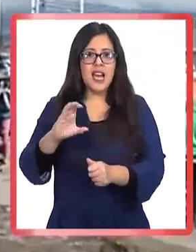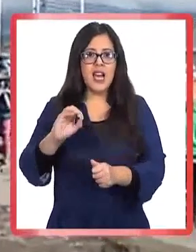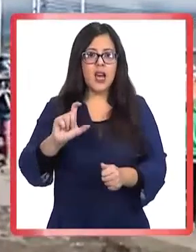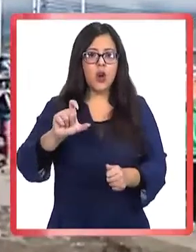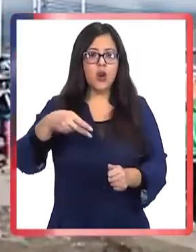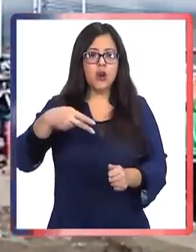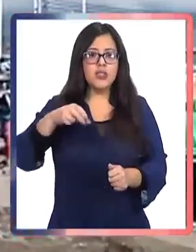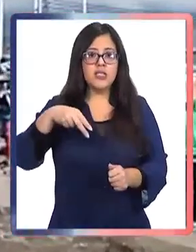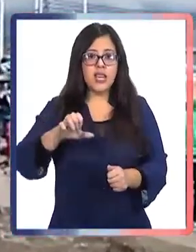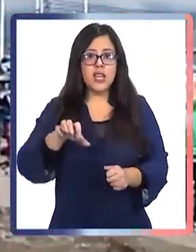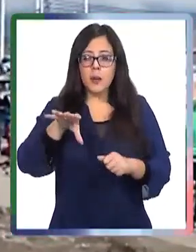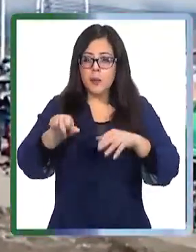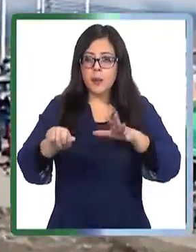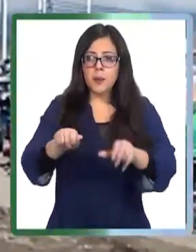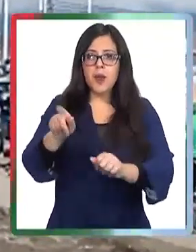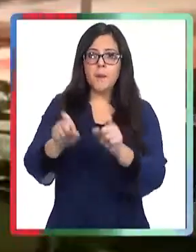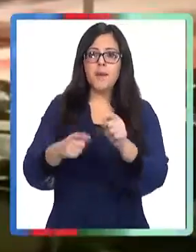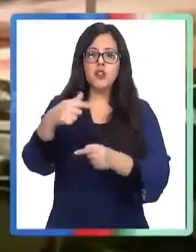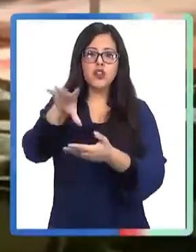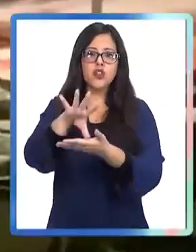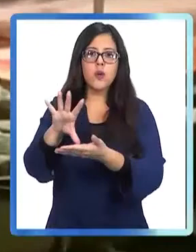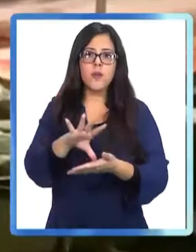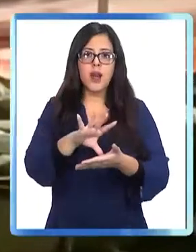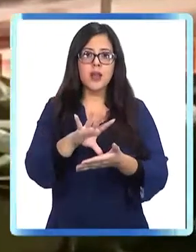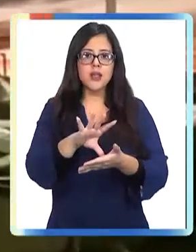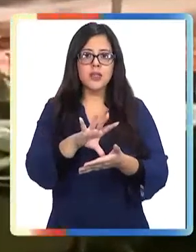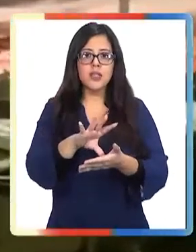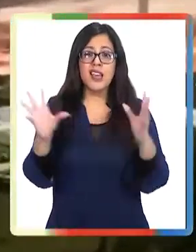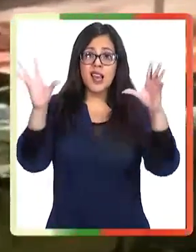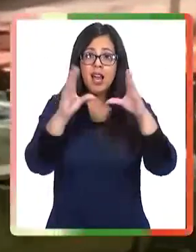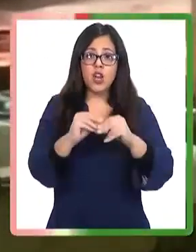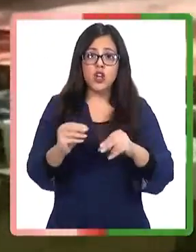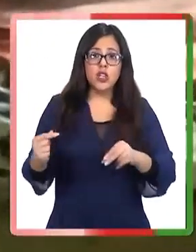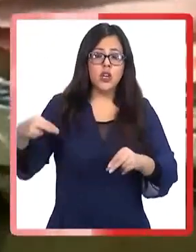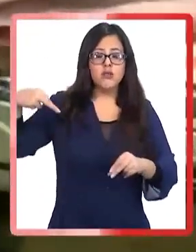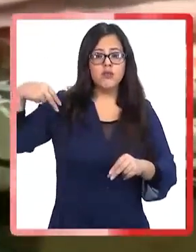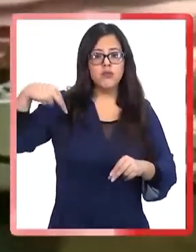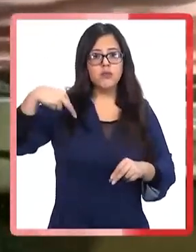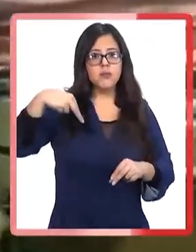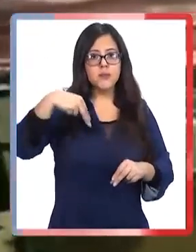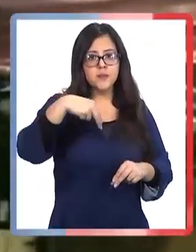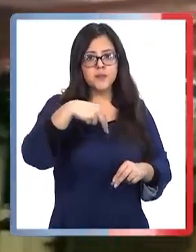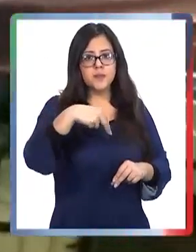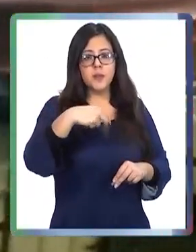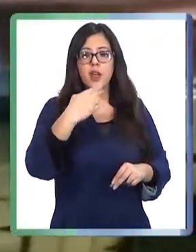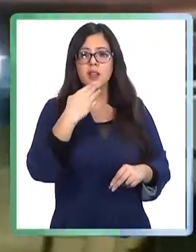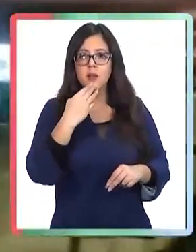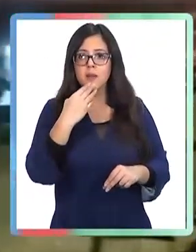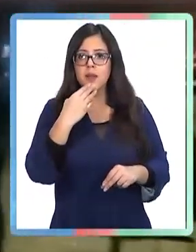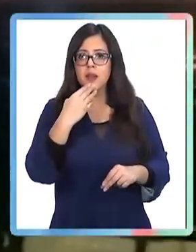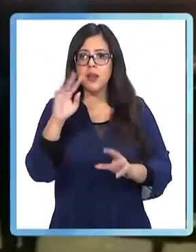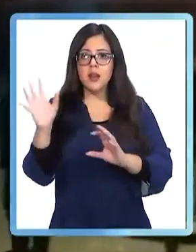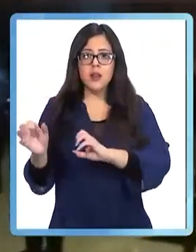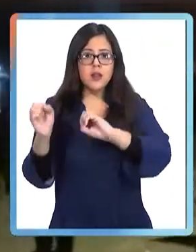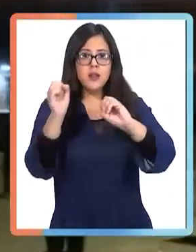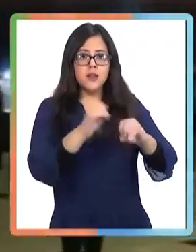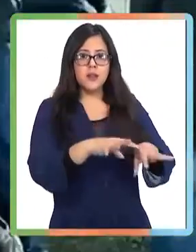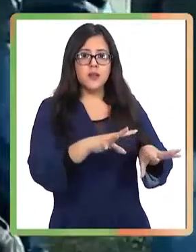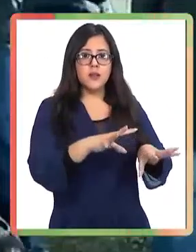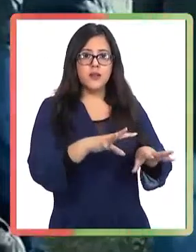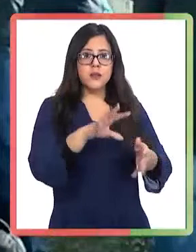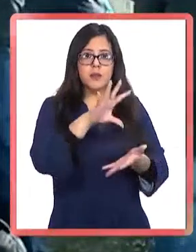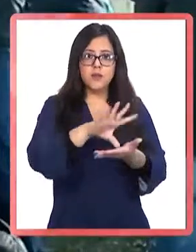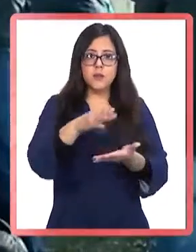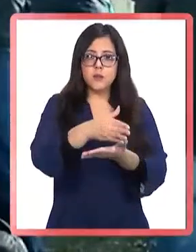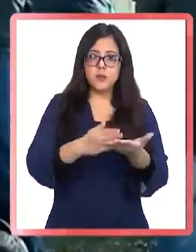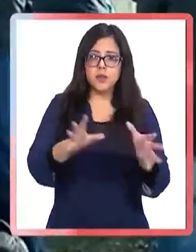cercanos a Colchane para captar a migrantes que llegan durante la noche caminando y también traídos a la frontera por